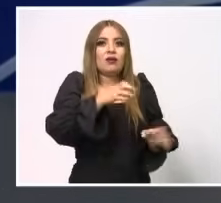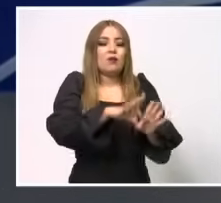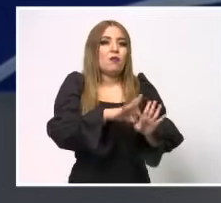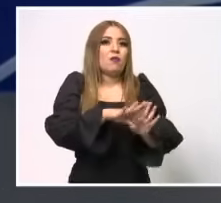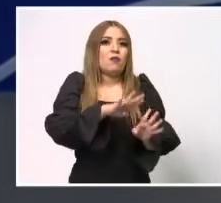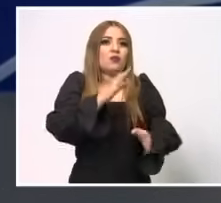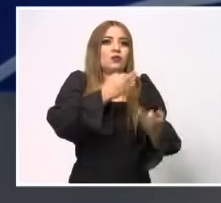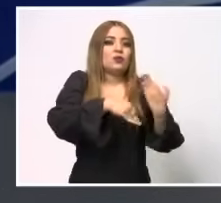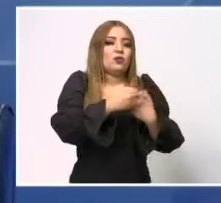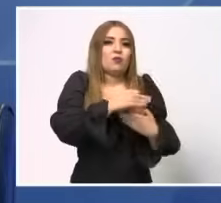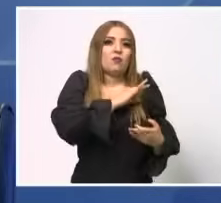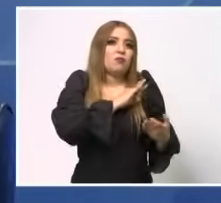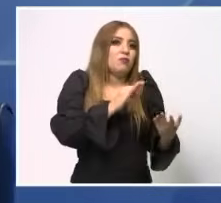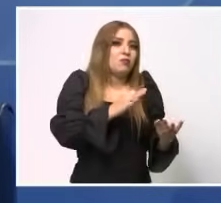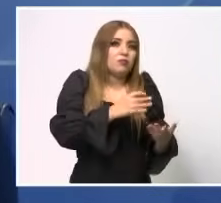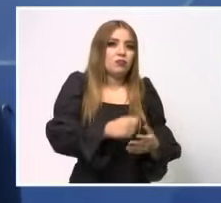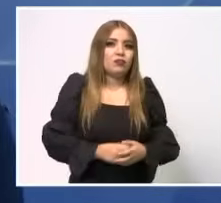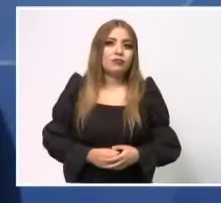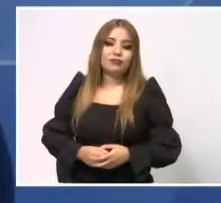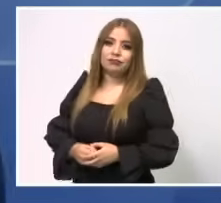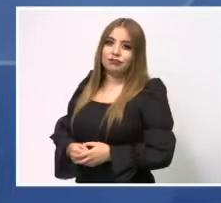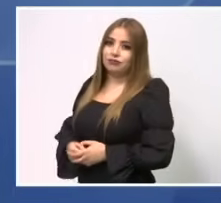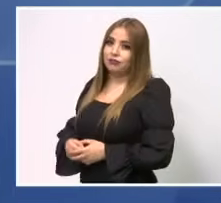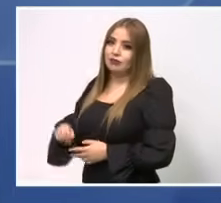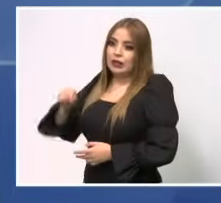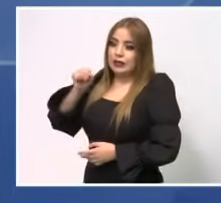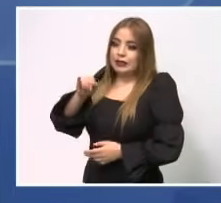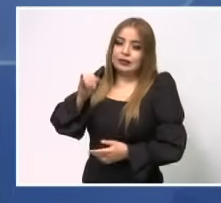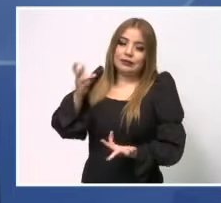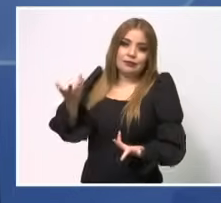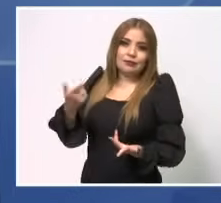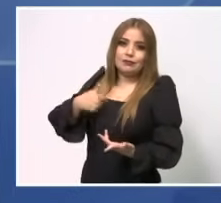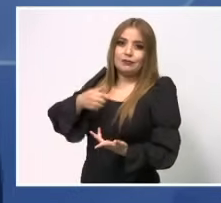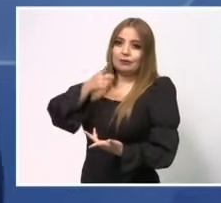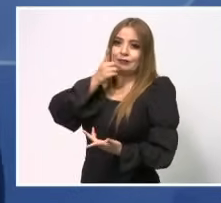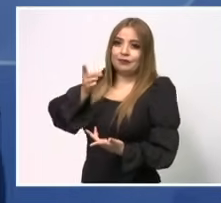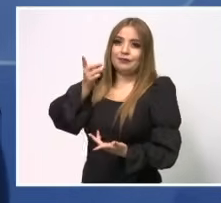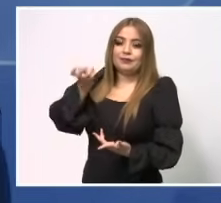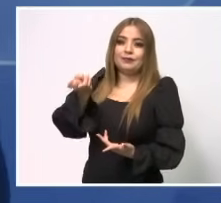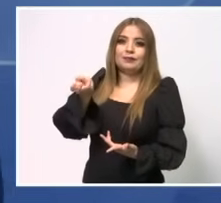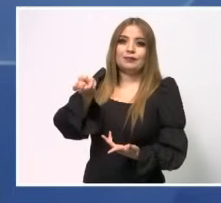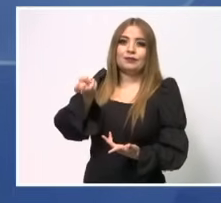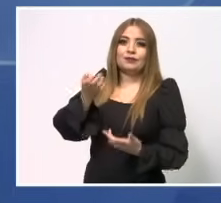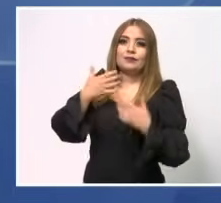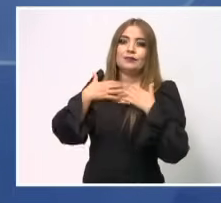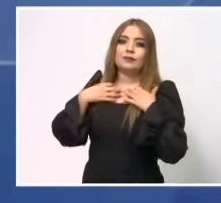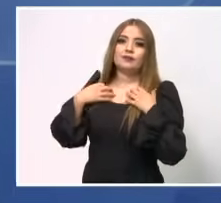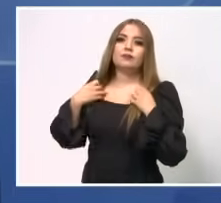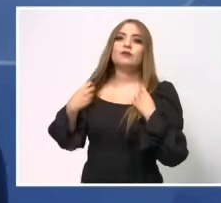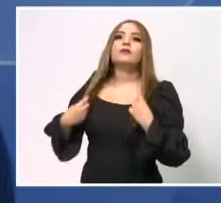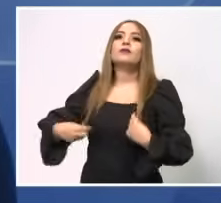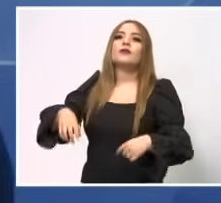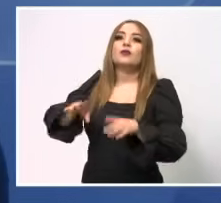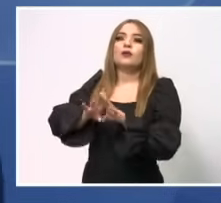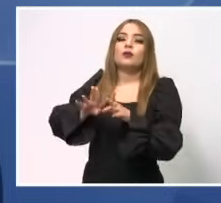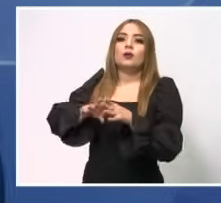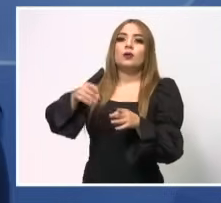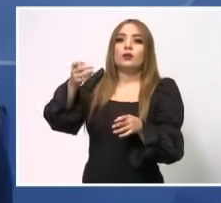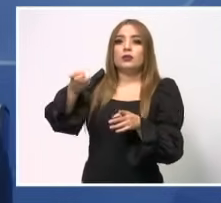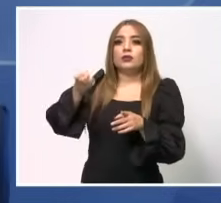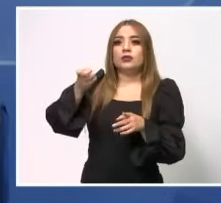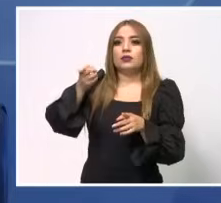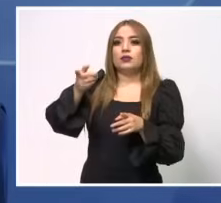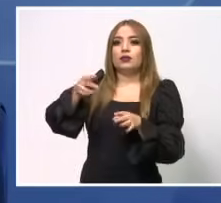a cualquier situación cierto todavía Sí digo insisto a asumimos la las ventajas y desventajas que